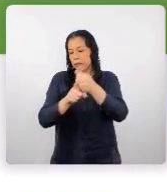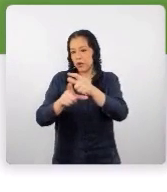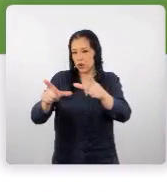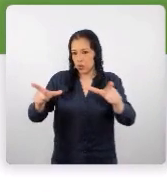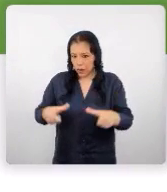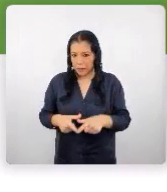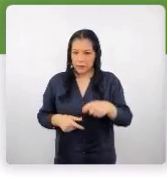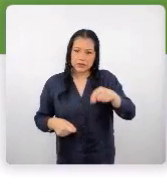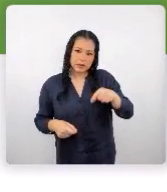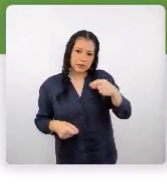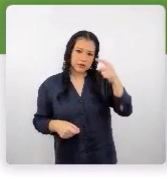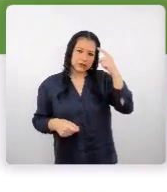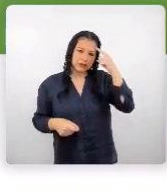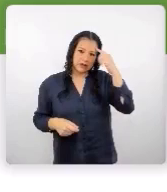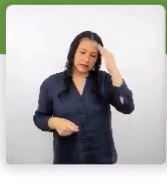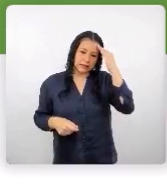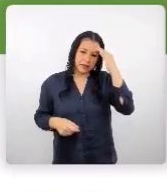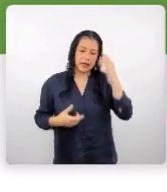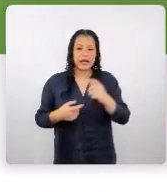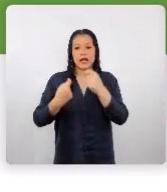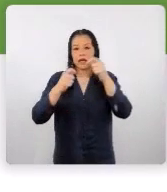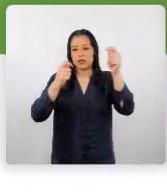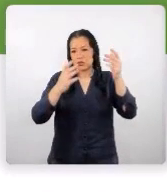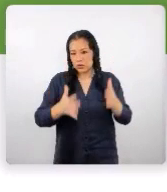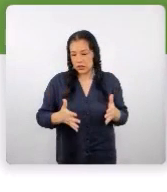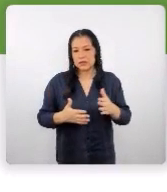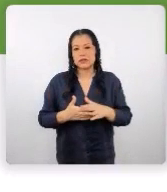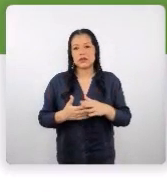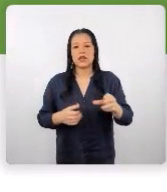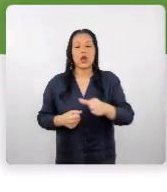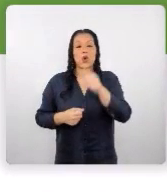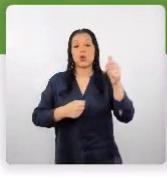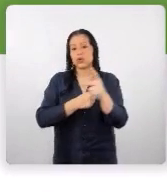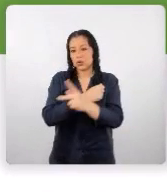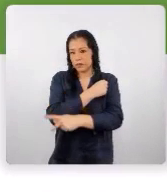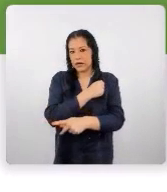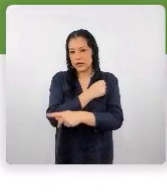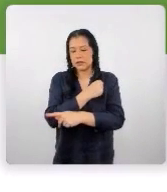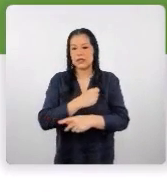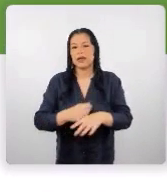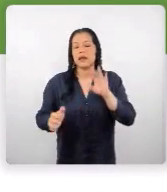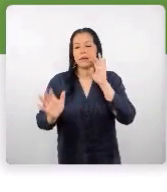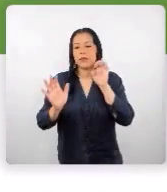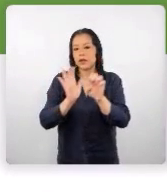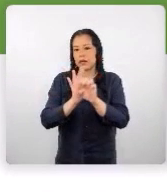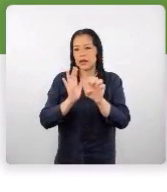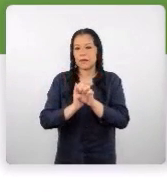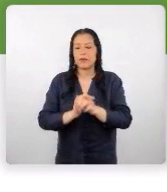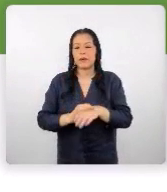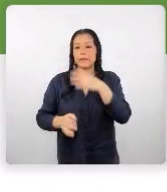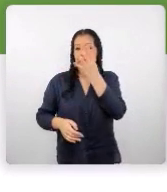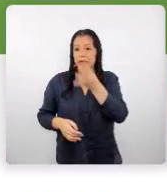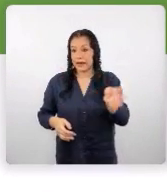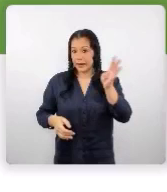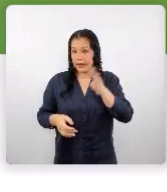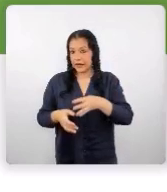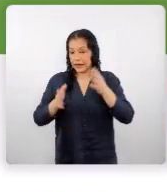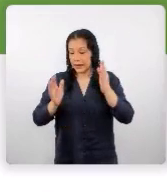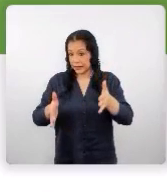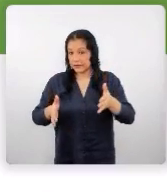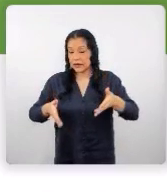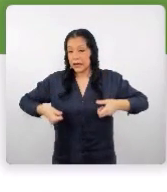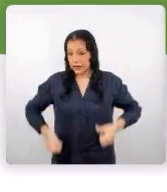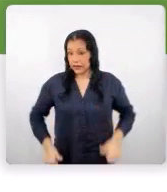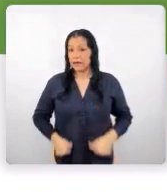que tener en cuenta también el turista emisor extranjero. Por ejemplo, el inglés que radica en Emiratos Árabes